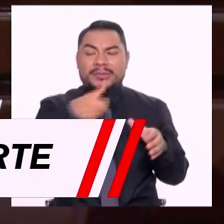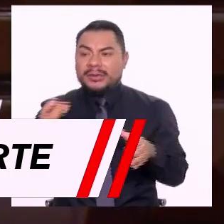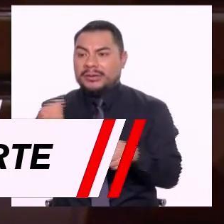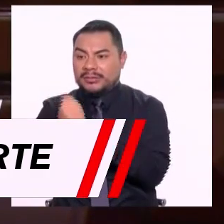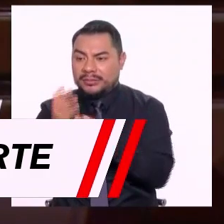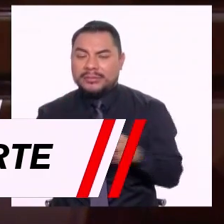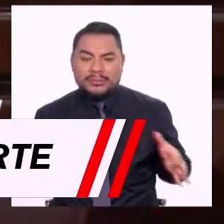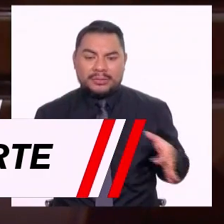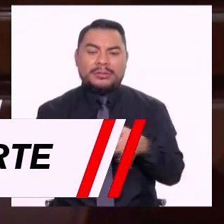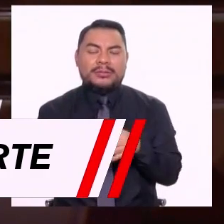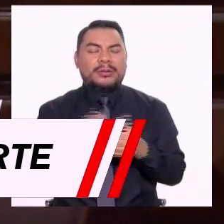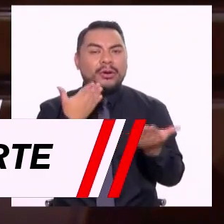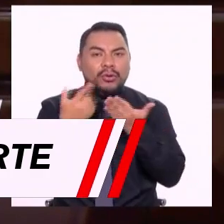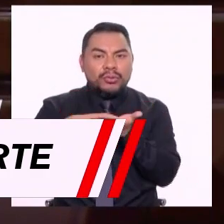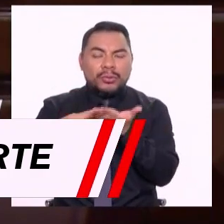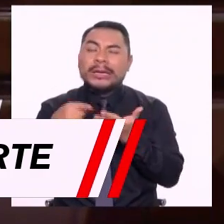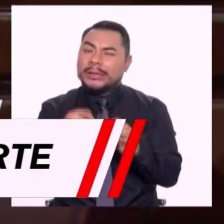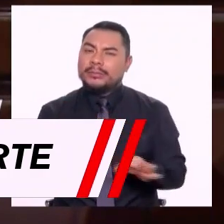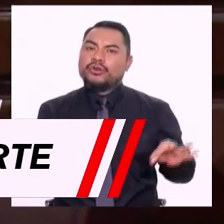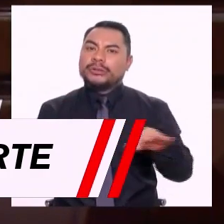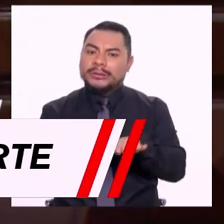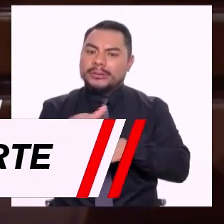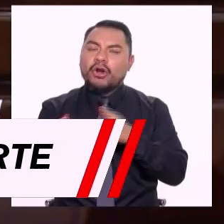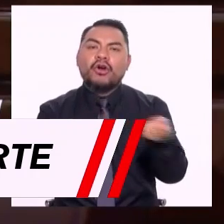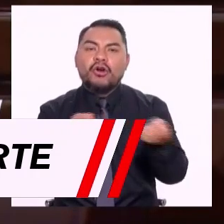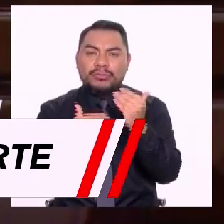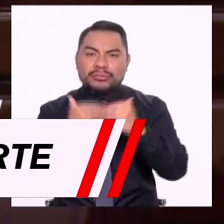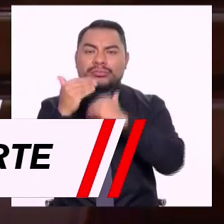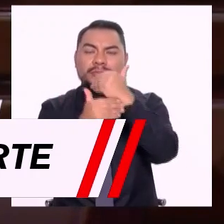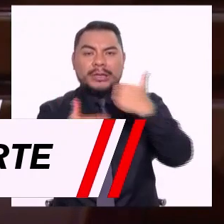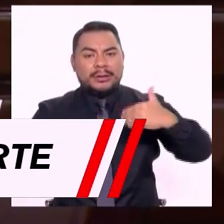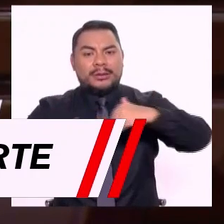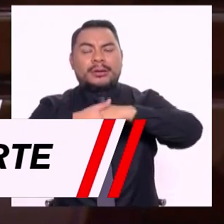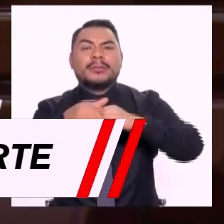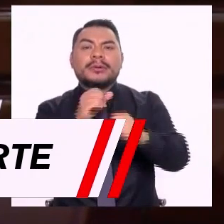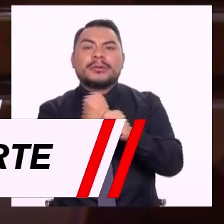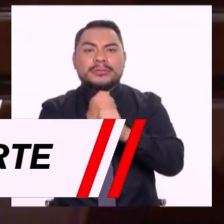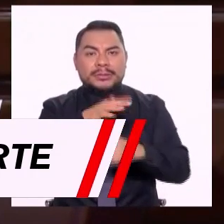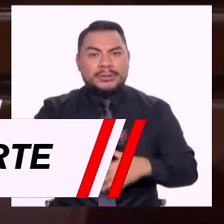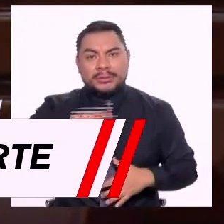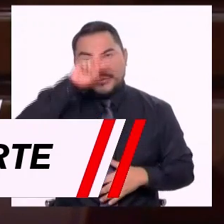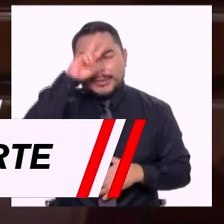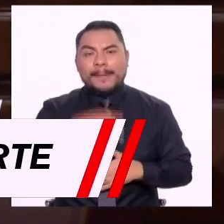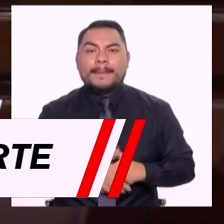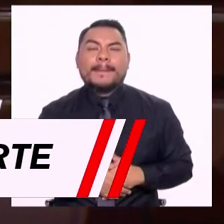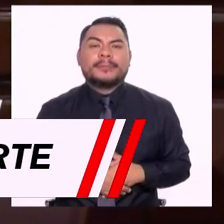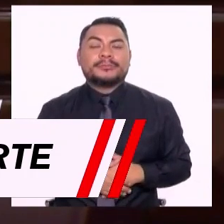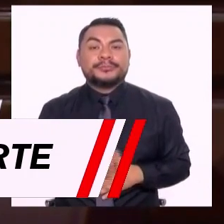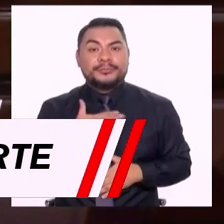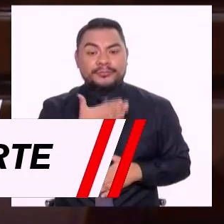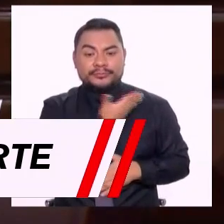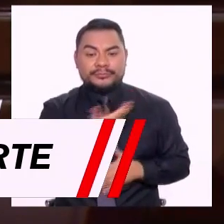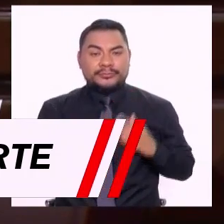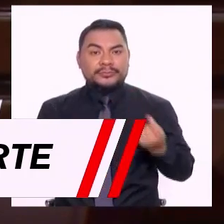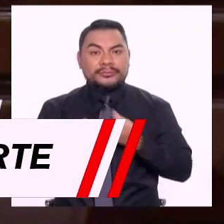relaciones laborales de nuestro país. Mi gobierno espera que, fruto de ese diálogo entre los